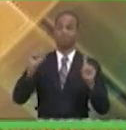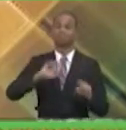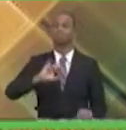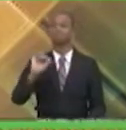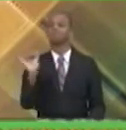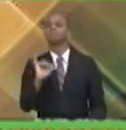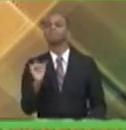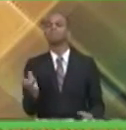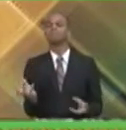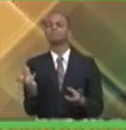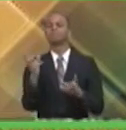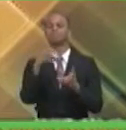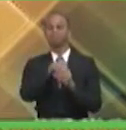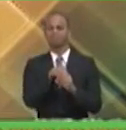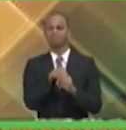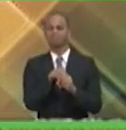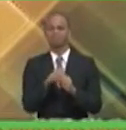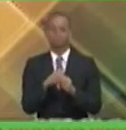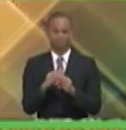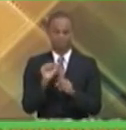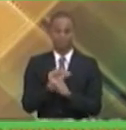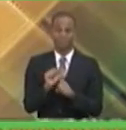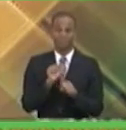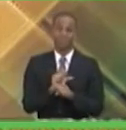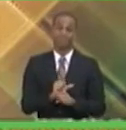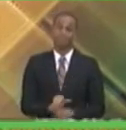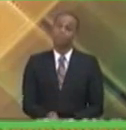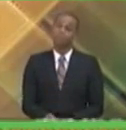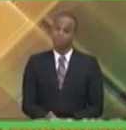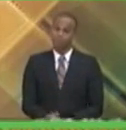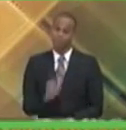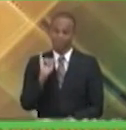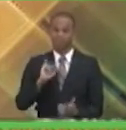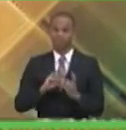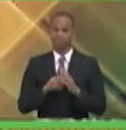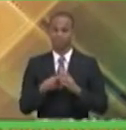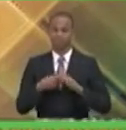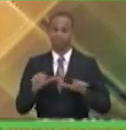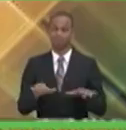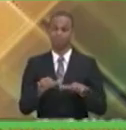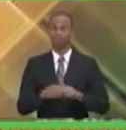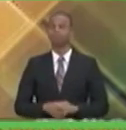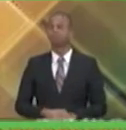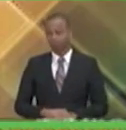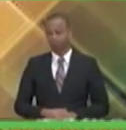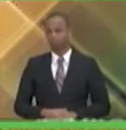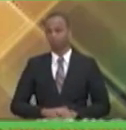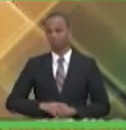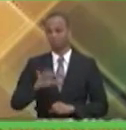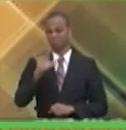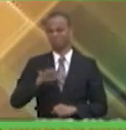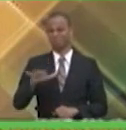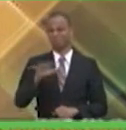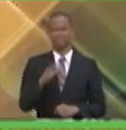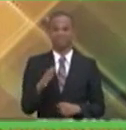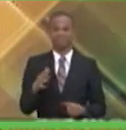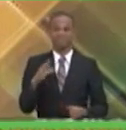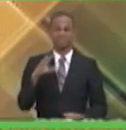sido insertadas en lo laboral por esta iniciativa. Tenemos alrededor de